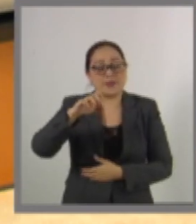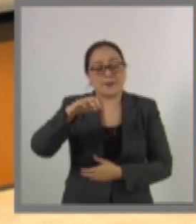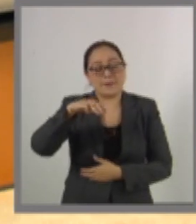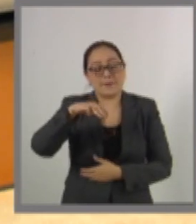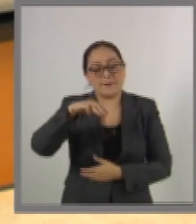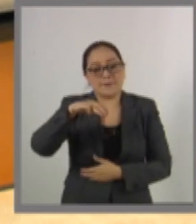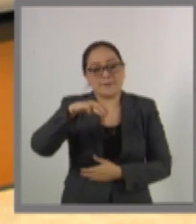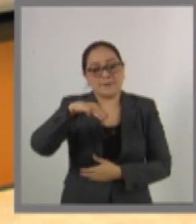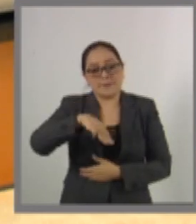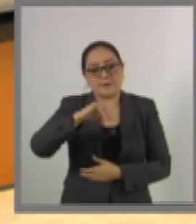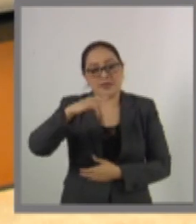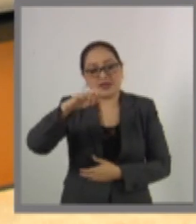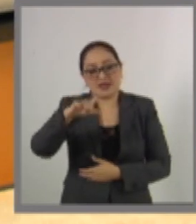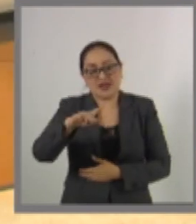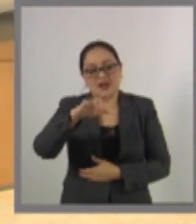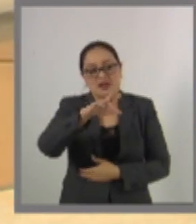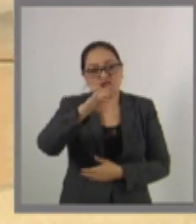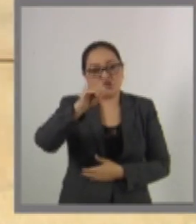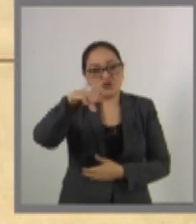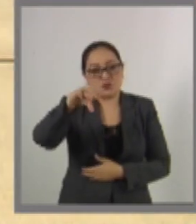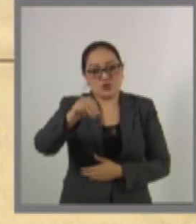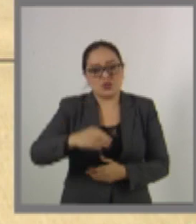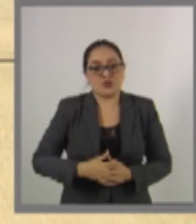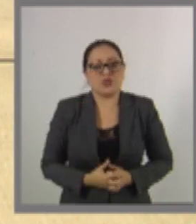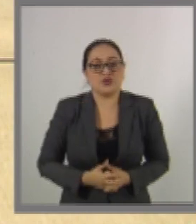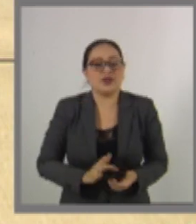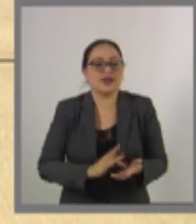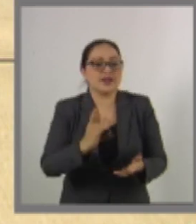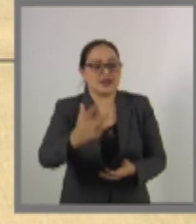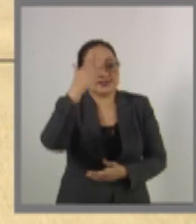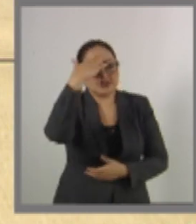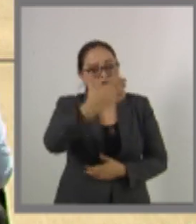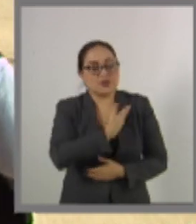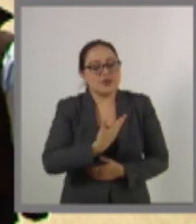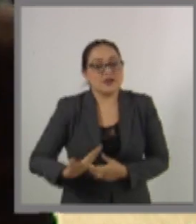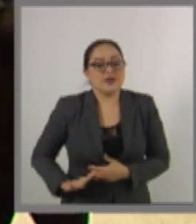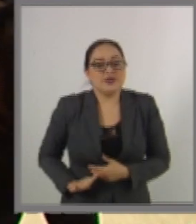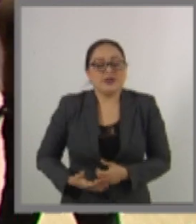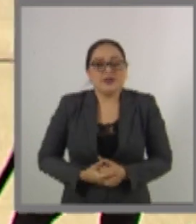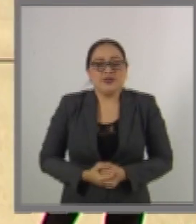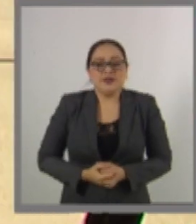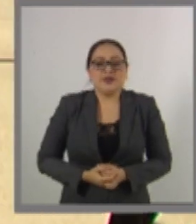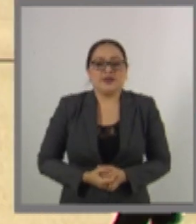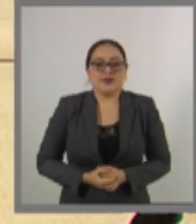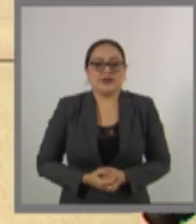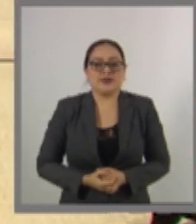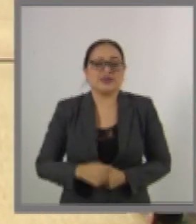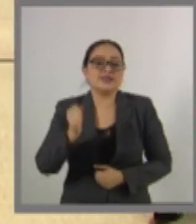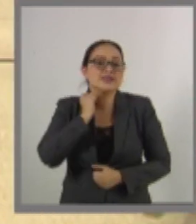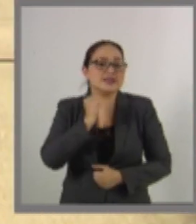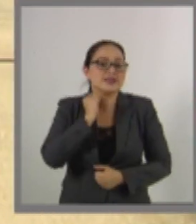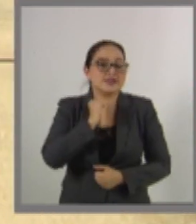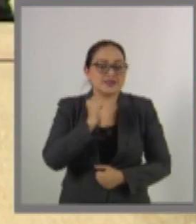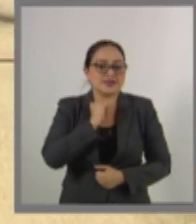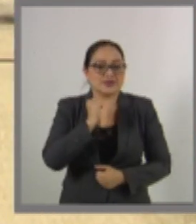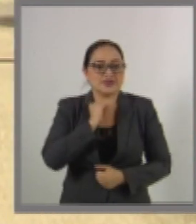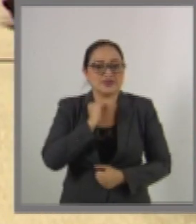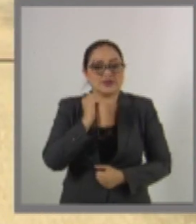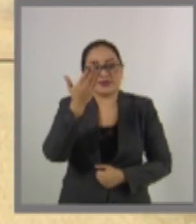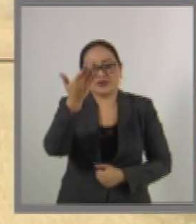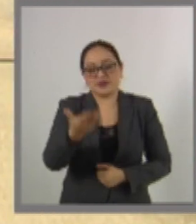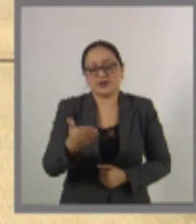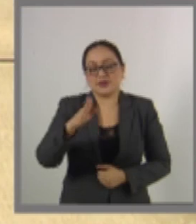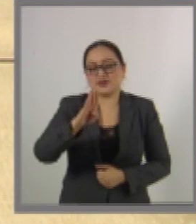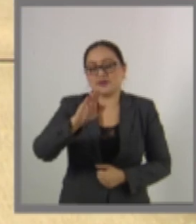perdón. Gracias, señor presidente. Senador